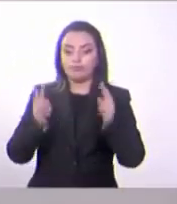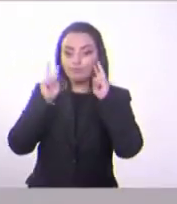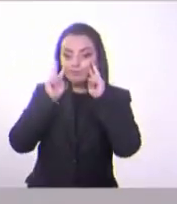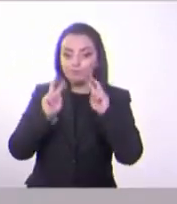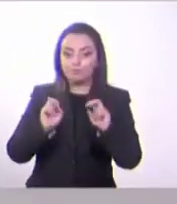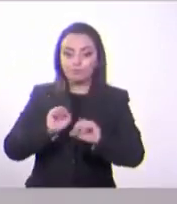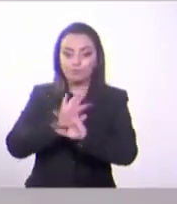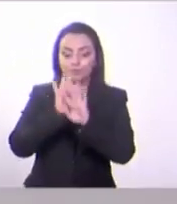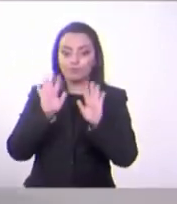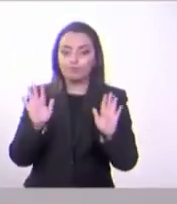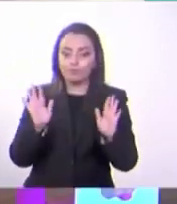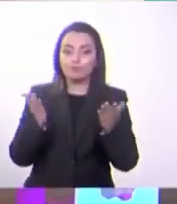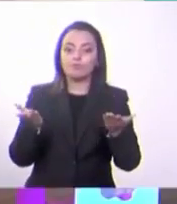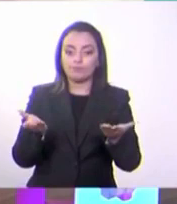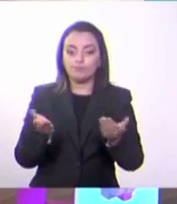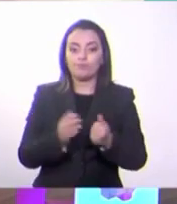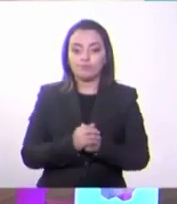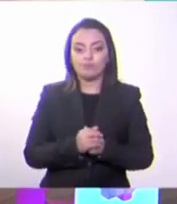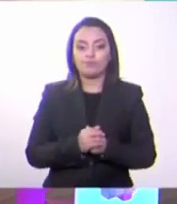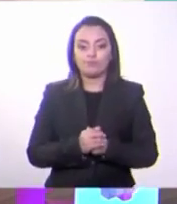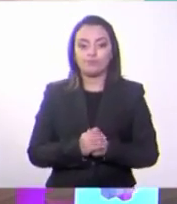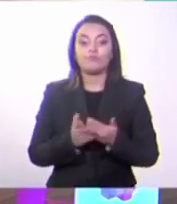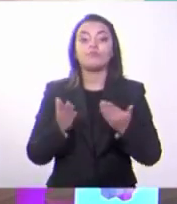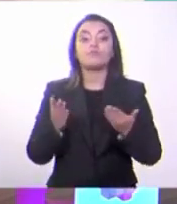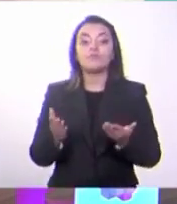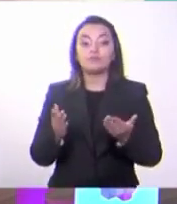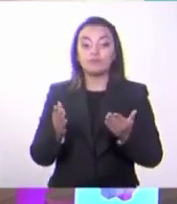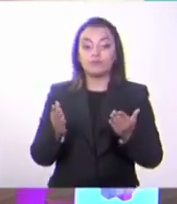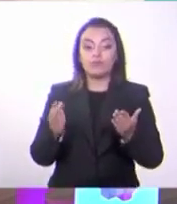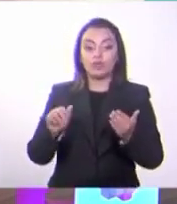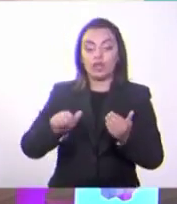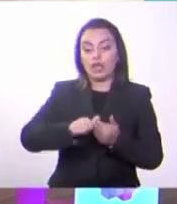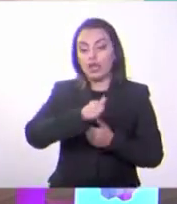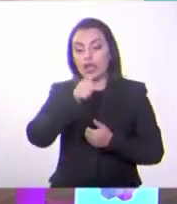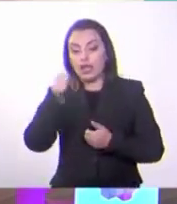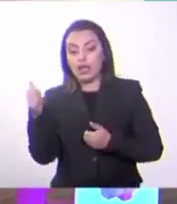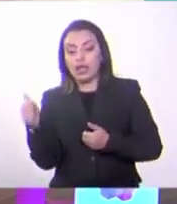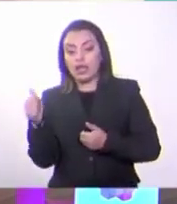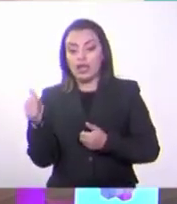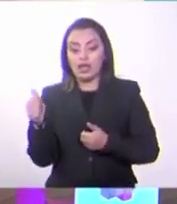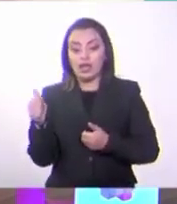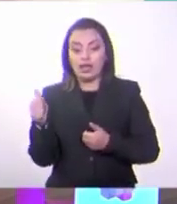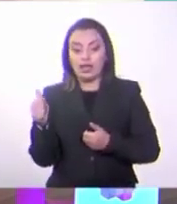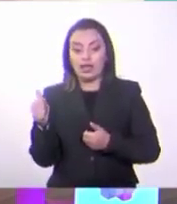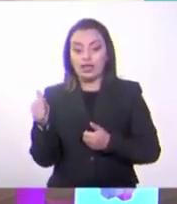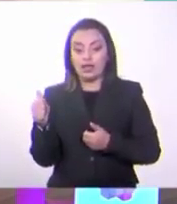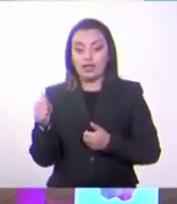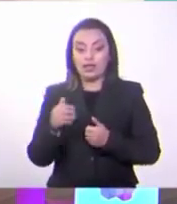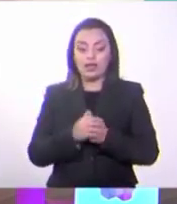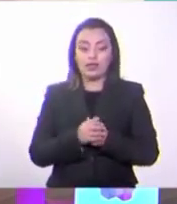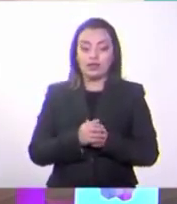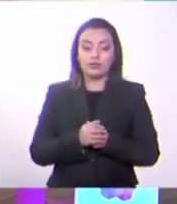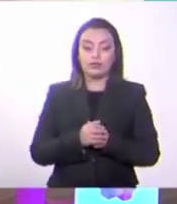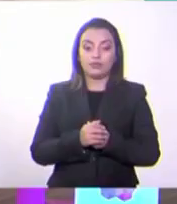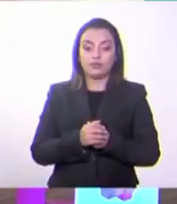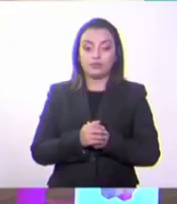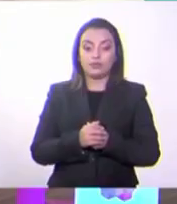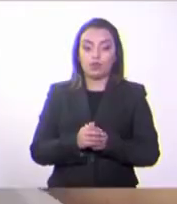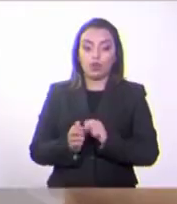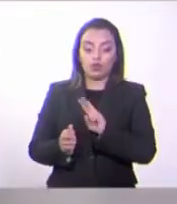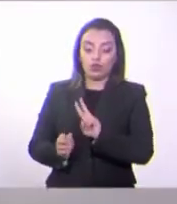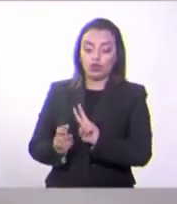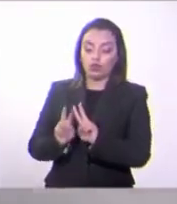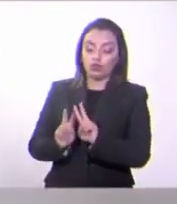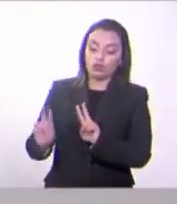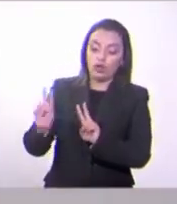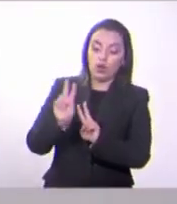en la gráfica, pero ¿qué sucede si lo hago en la regla de correspondencia, verdad? Solo sustituyo. Es equivalente a que escriba 2 al cuadrado, que es igual